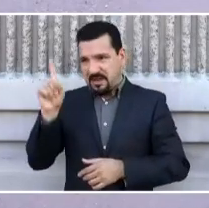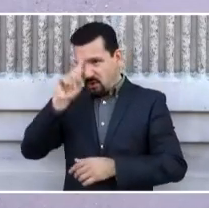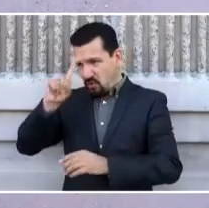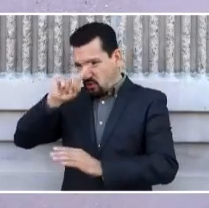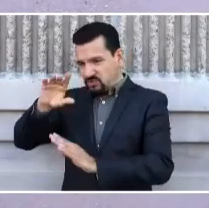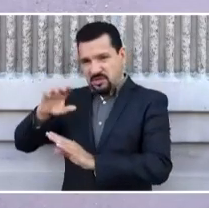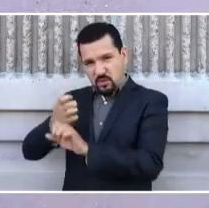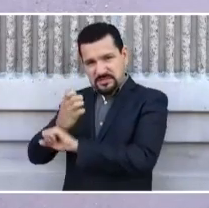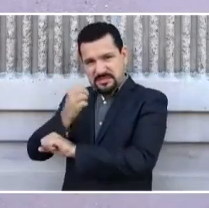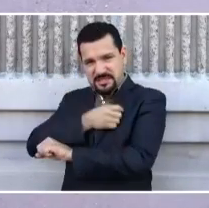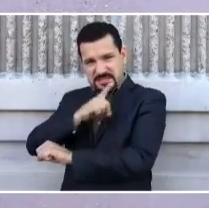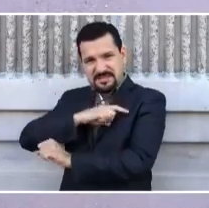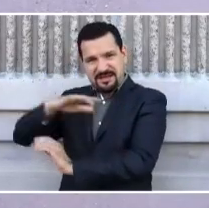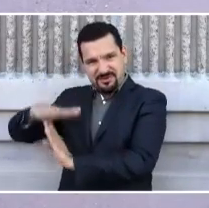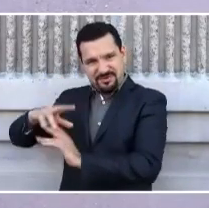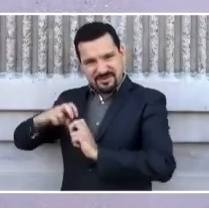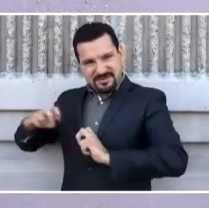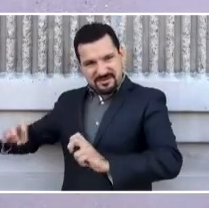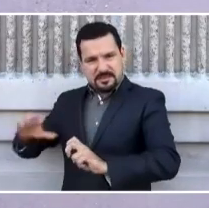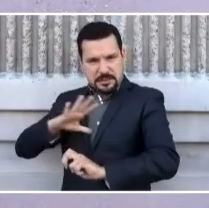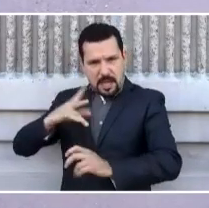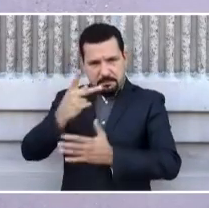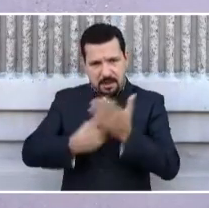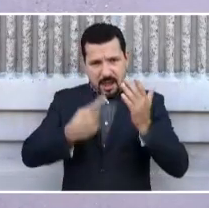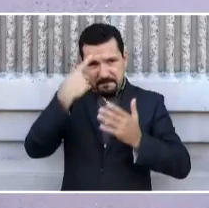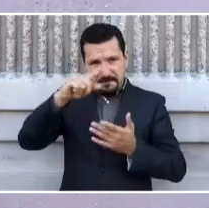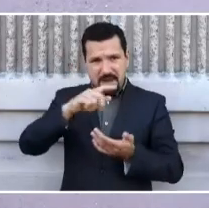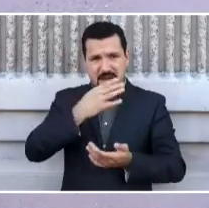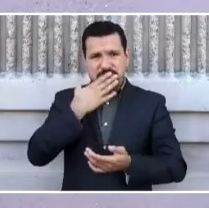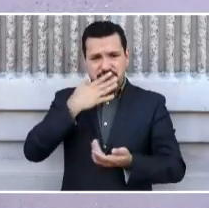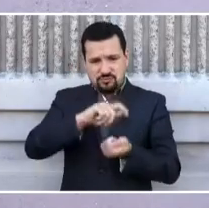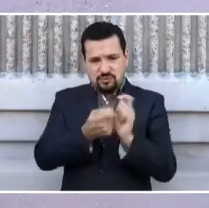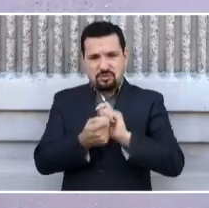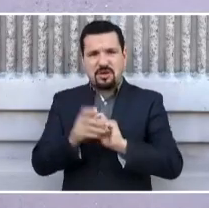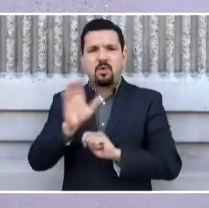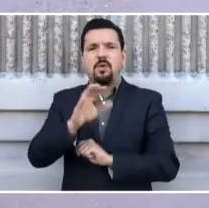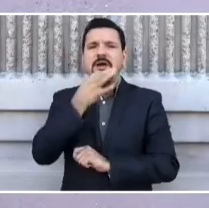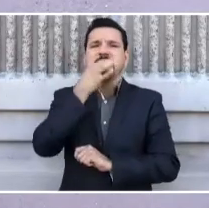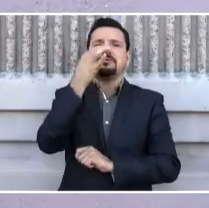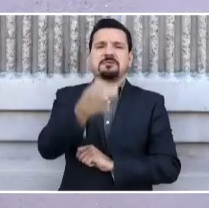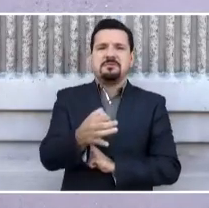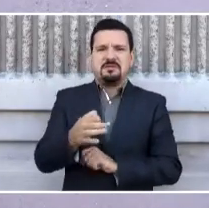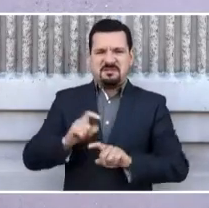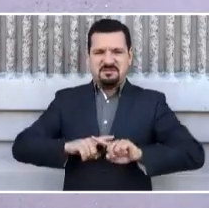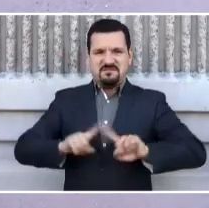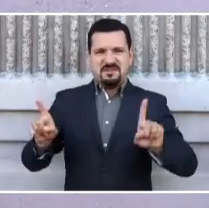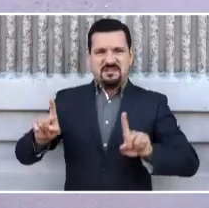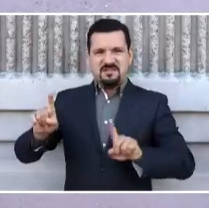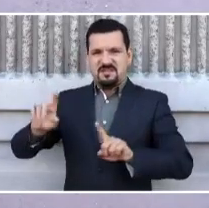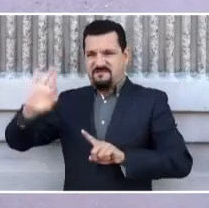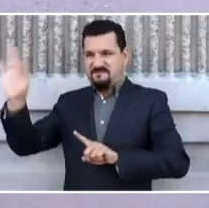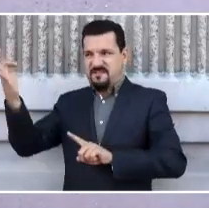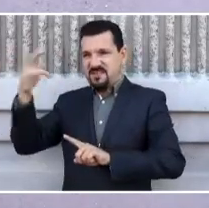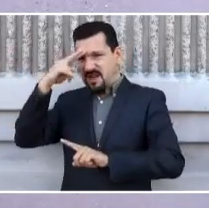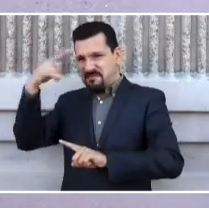plan de reactivación para Sonora y si es así, ¿cuándo se va a anunciar y si hay diferencias con el que se presentó a nivel